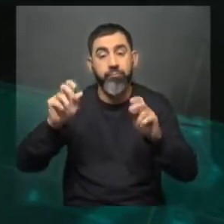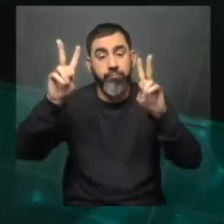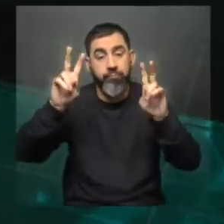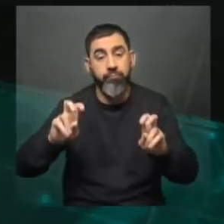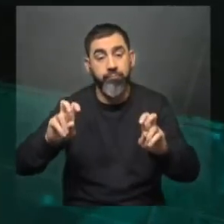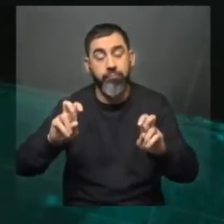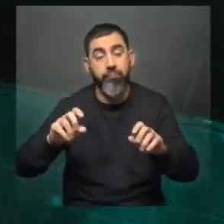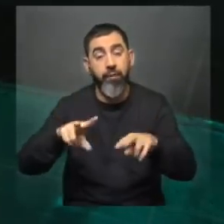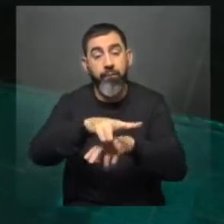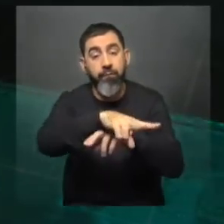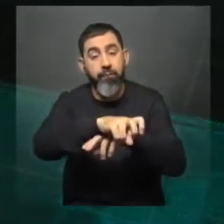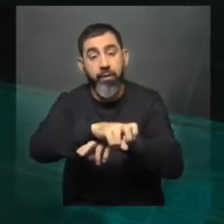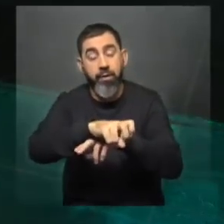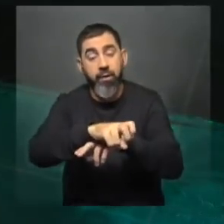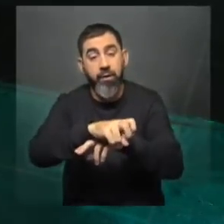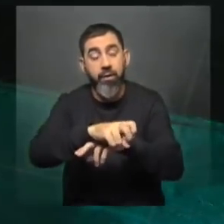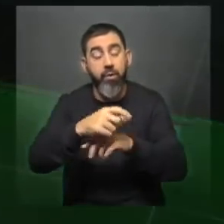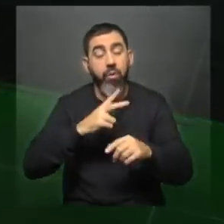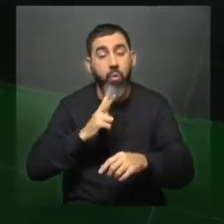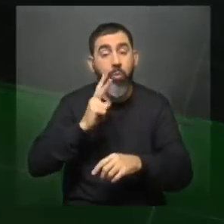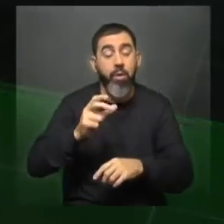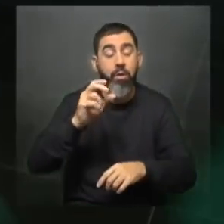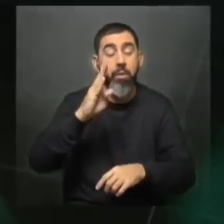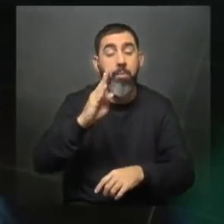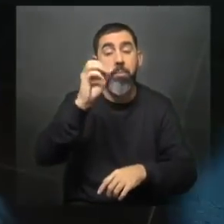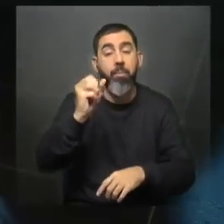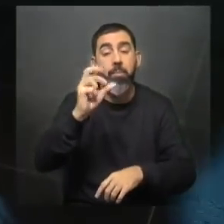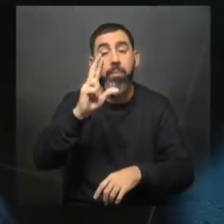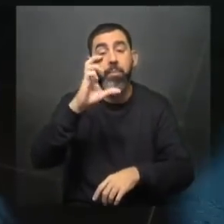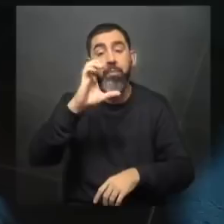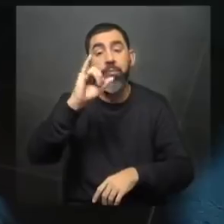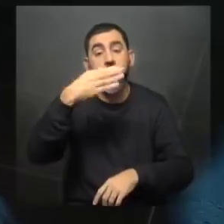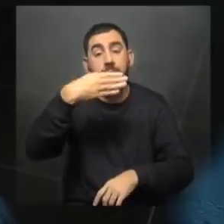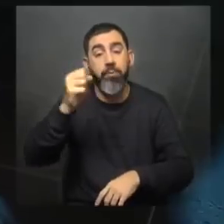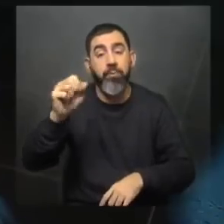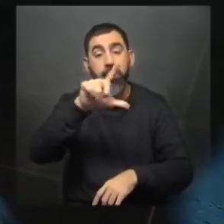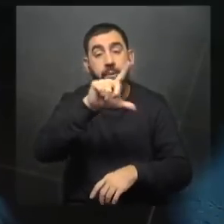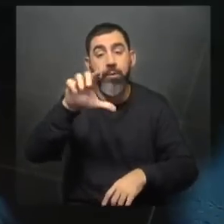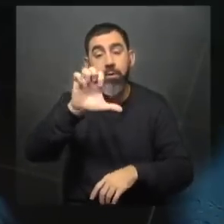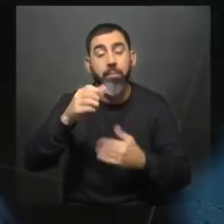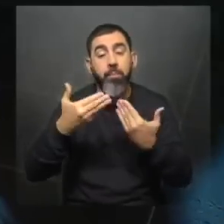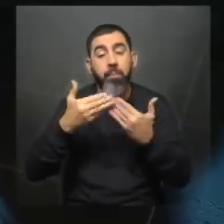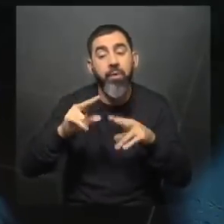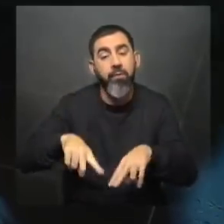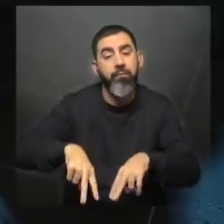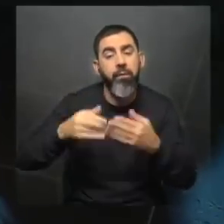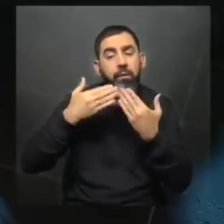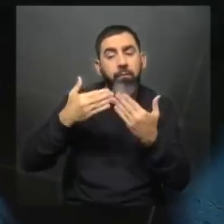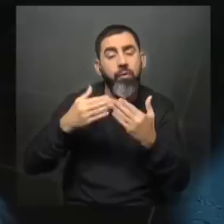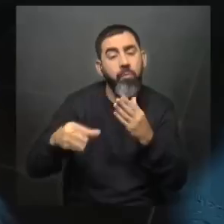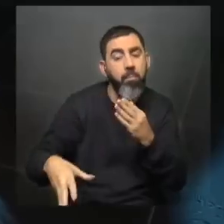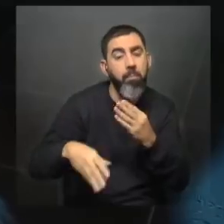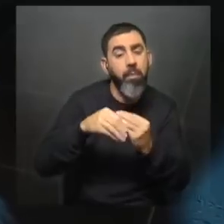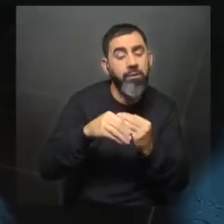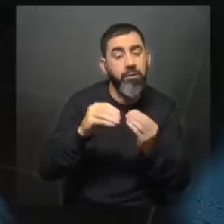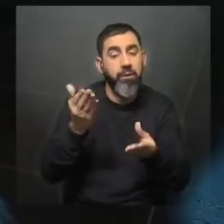tema porque el fiscal especializado en crímenes de lesa humanidad Ricardo Percy vale solicitó la apertura de una indagatoria penal anexa